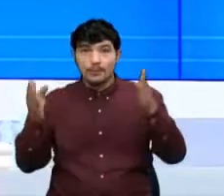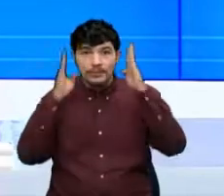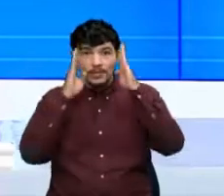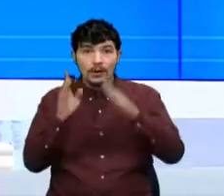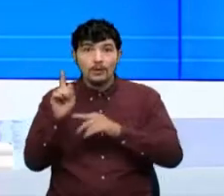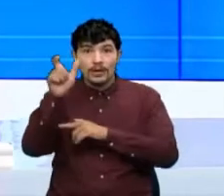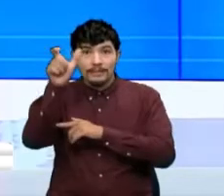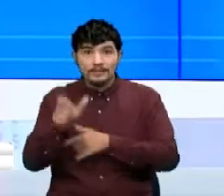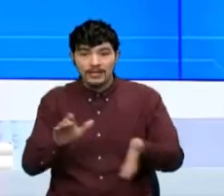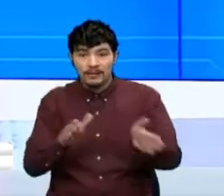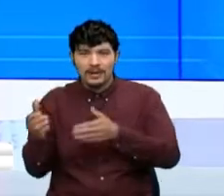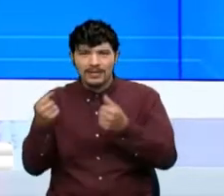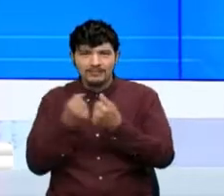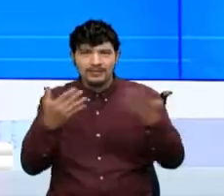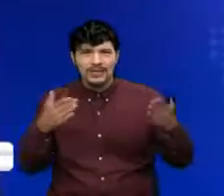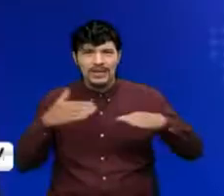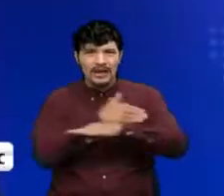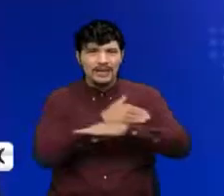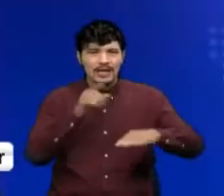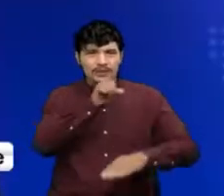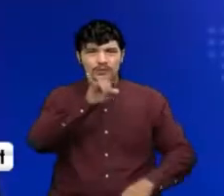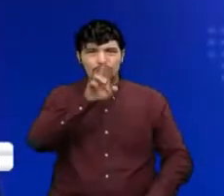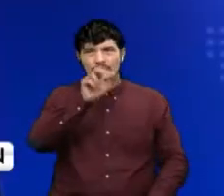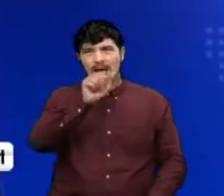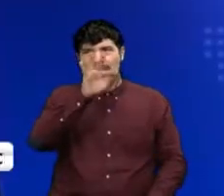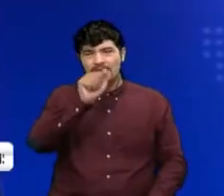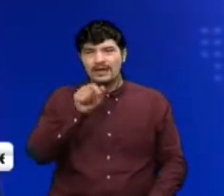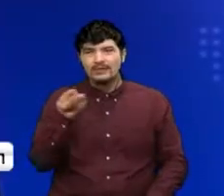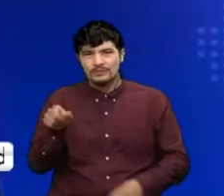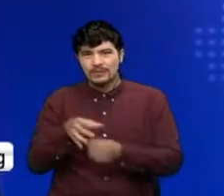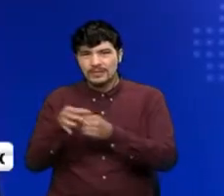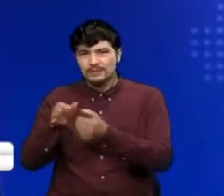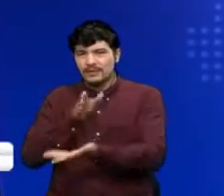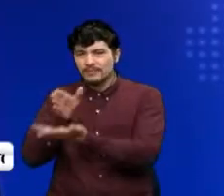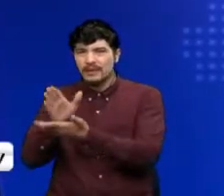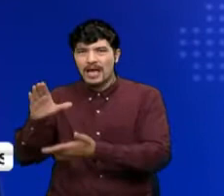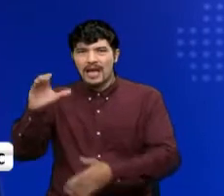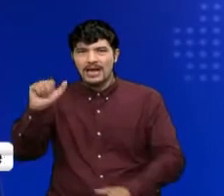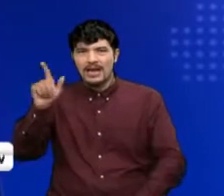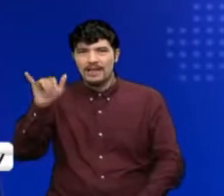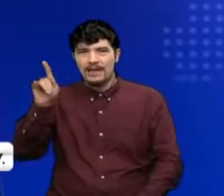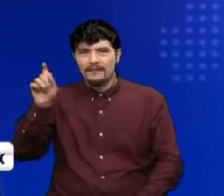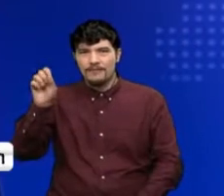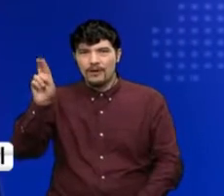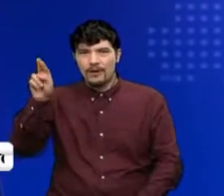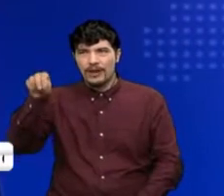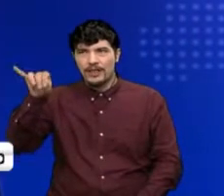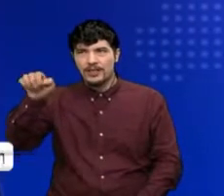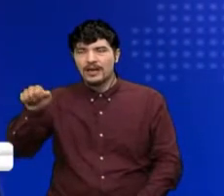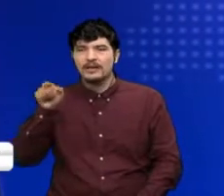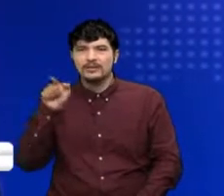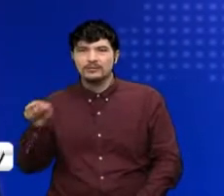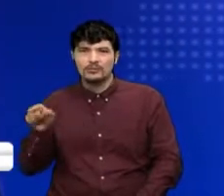Un muerto deja accidente en la vía Surata, California. Infortunadamente, el conductor falleció.